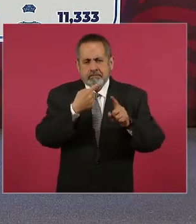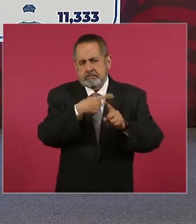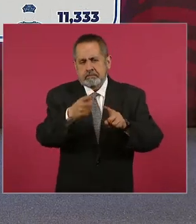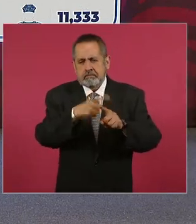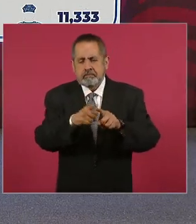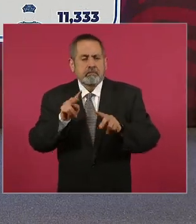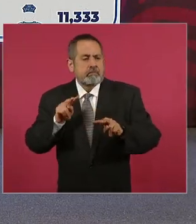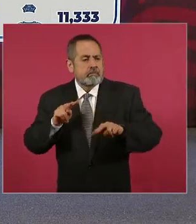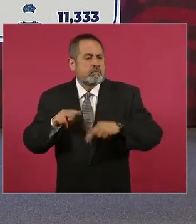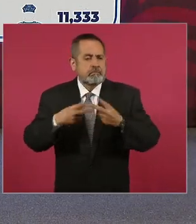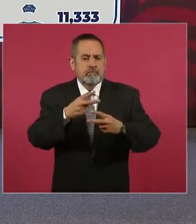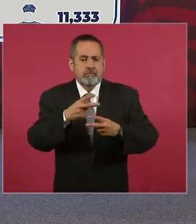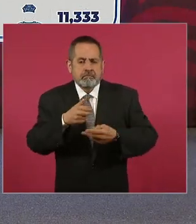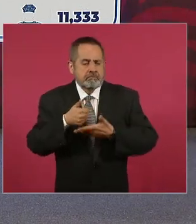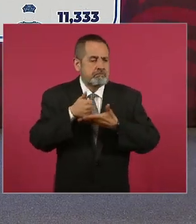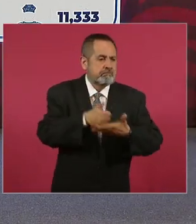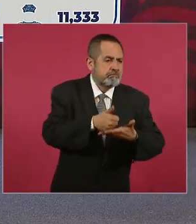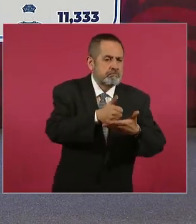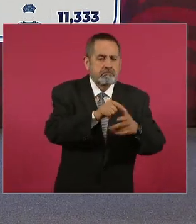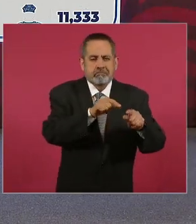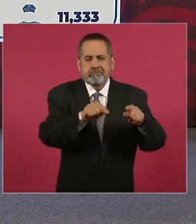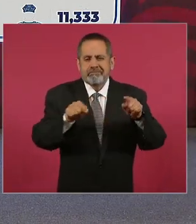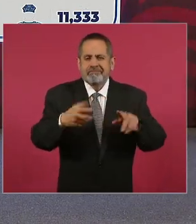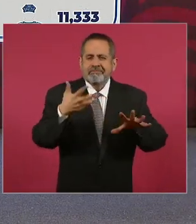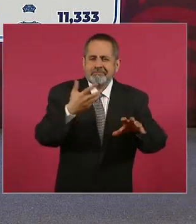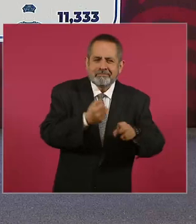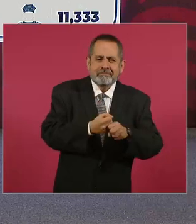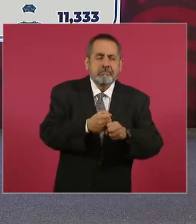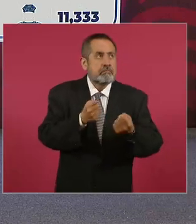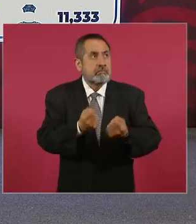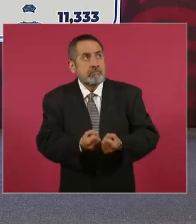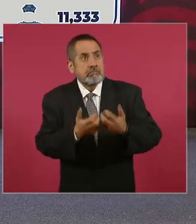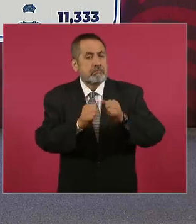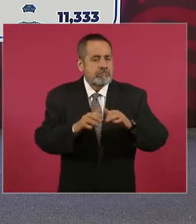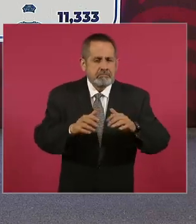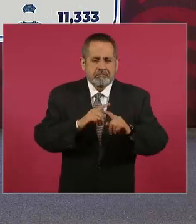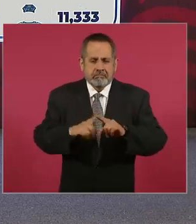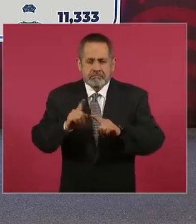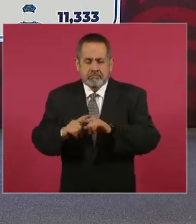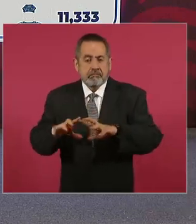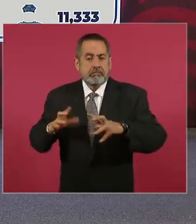urbanos, accidentes, explosiones y derrames de sustancias químicas, empleando